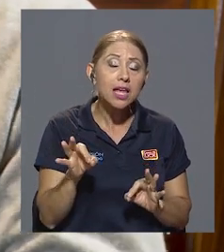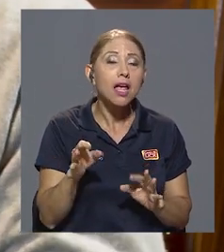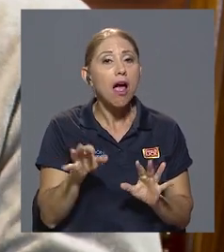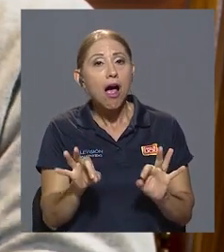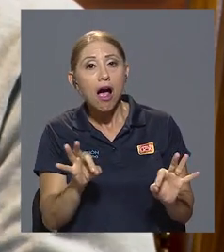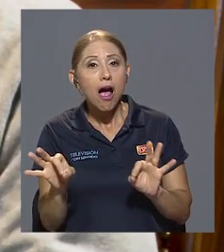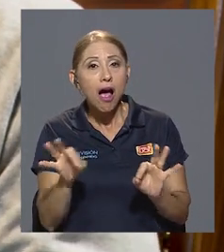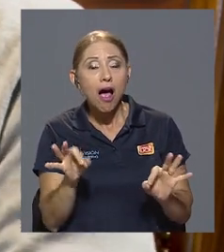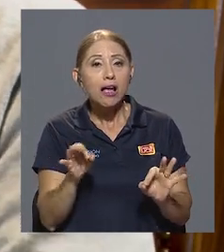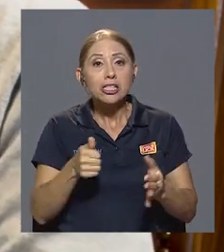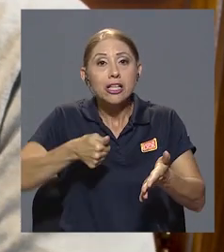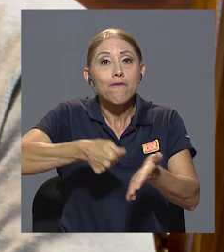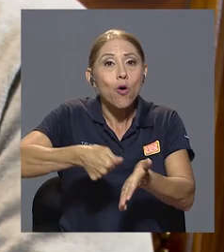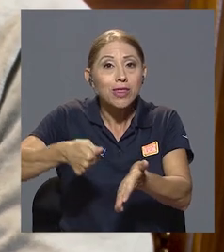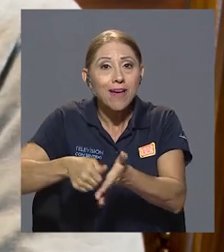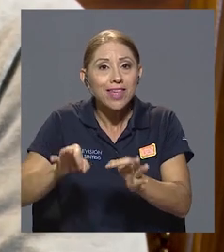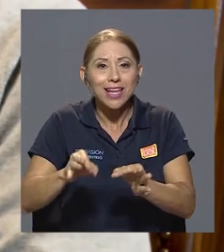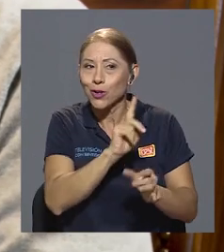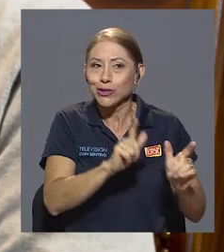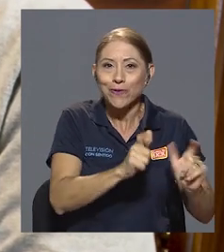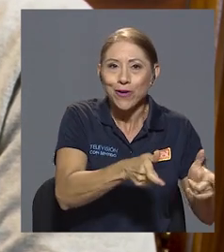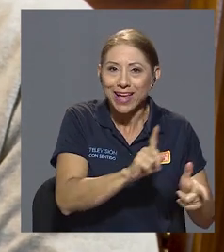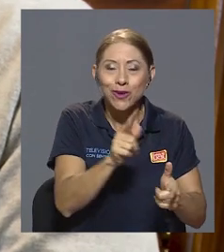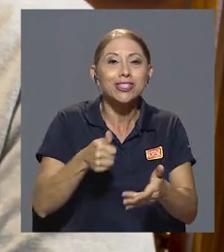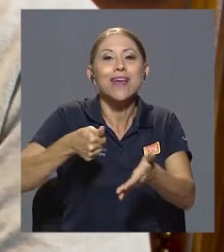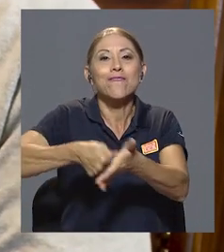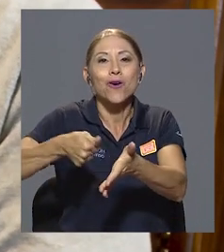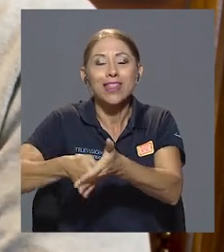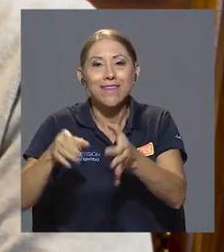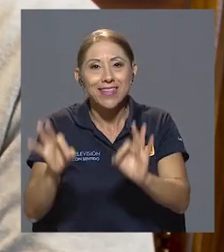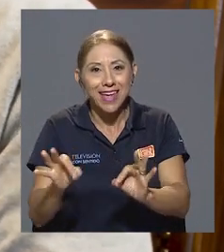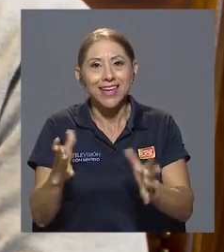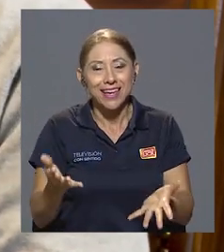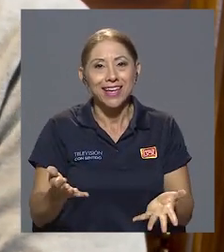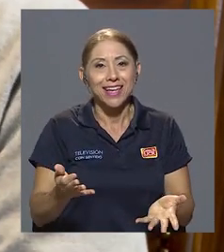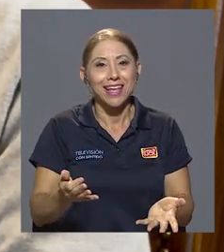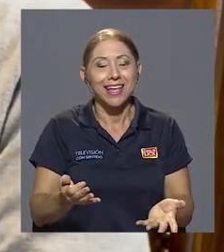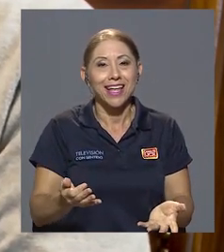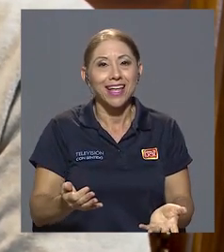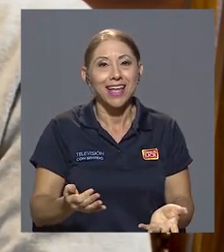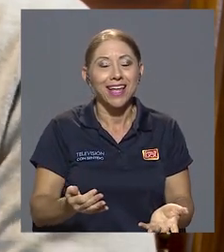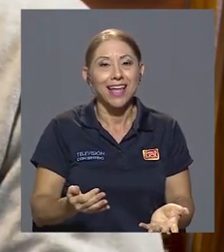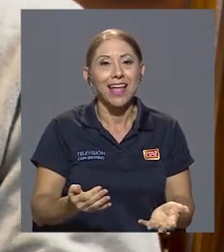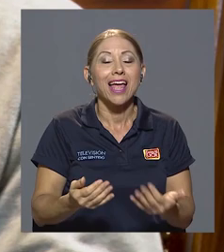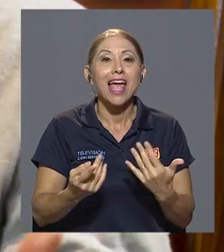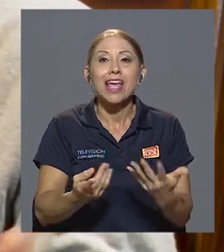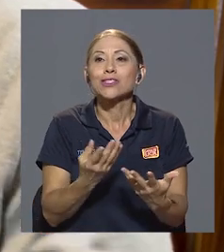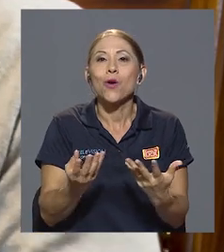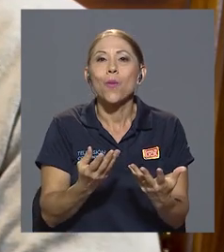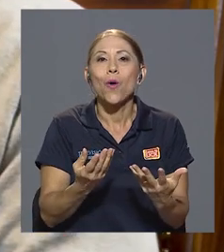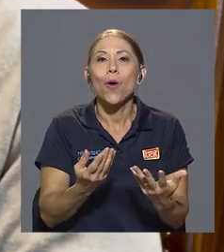vota común es decir se vota en elecciones no se vote acompañe como tal lo que es cómo